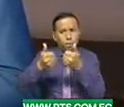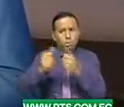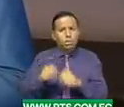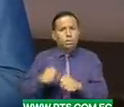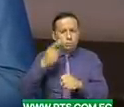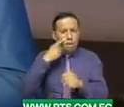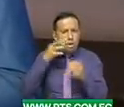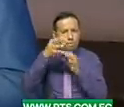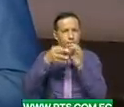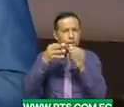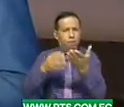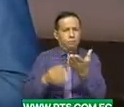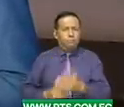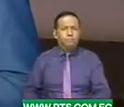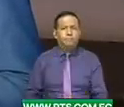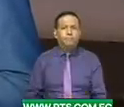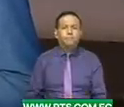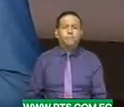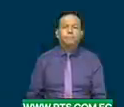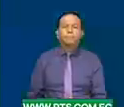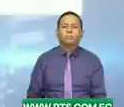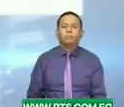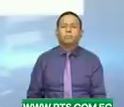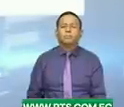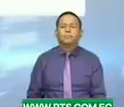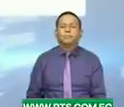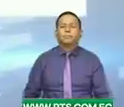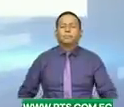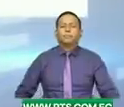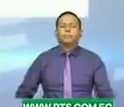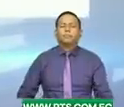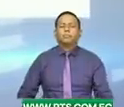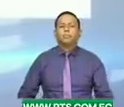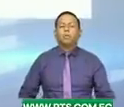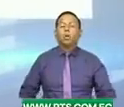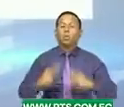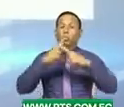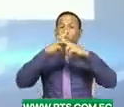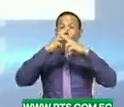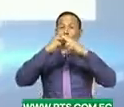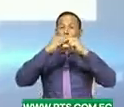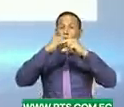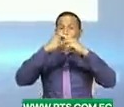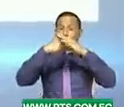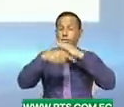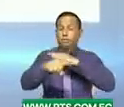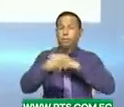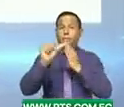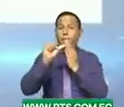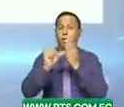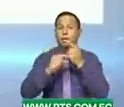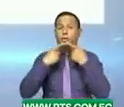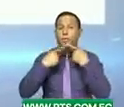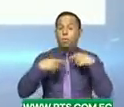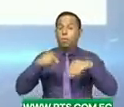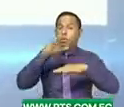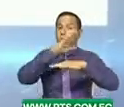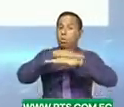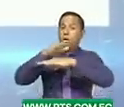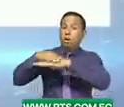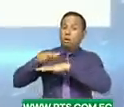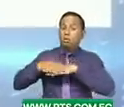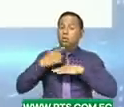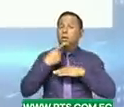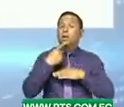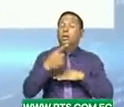jorge escobar veamos en un tuit el ministerio público alertó a la ciudadanía sobre